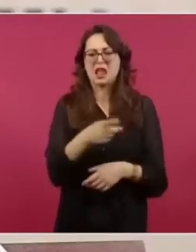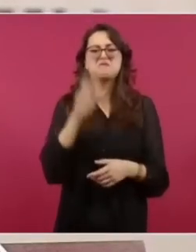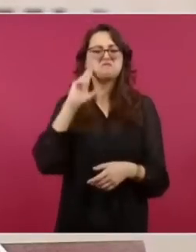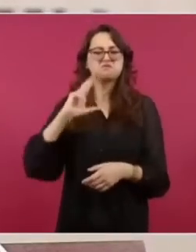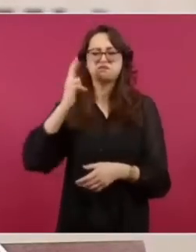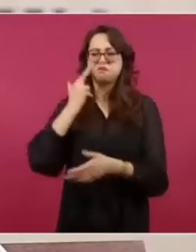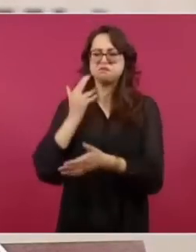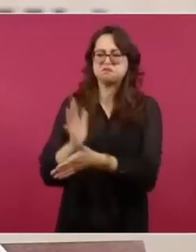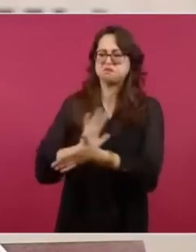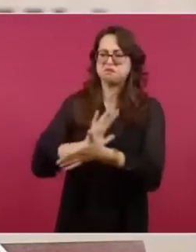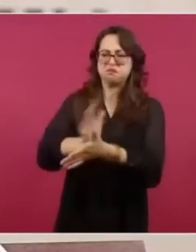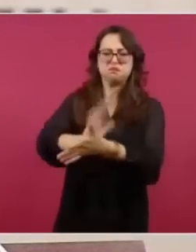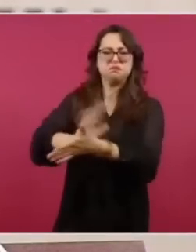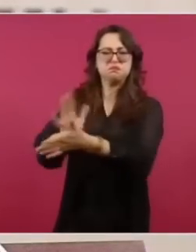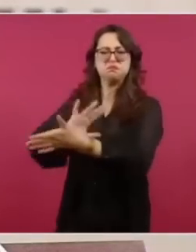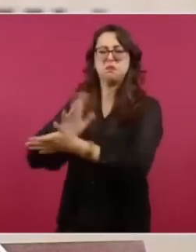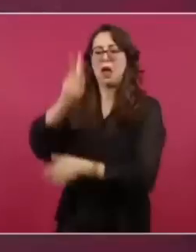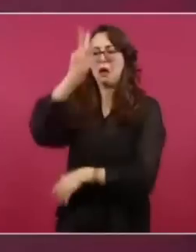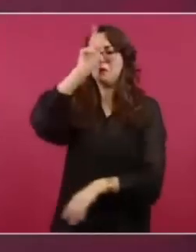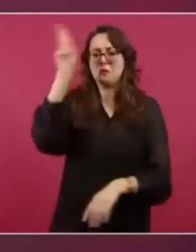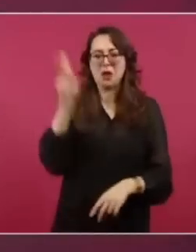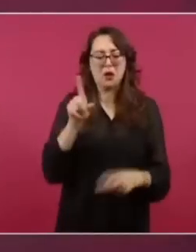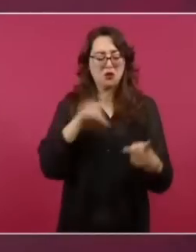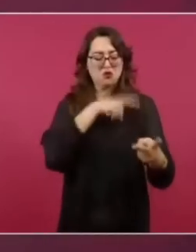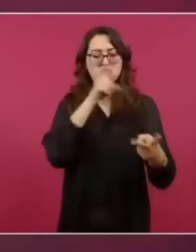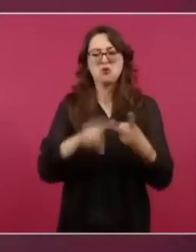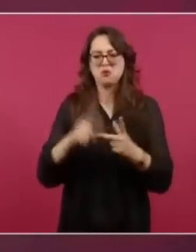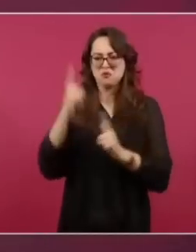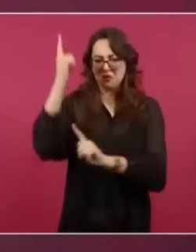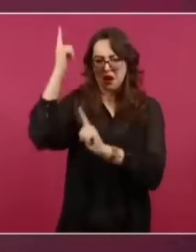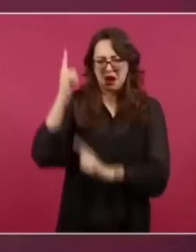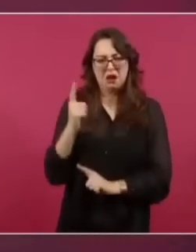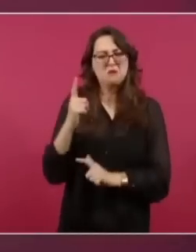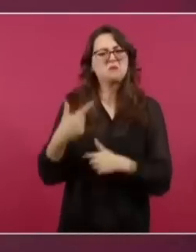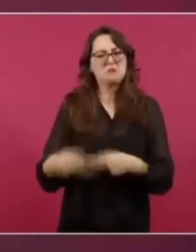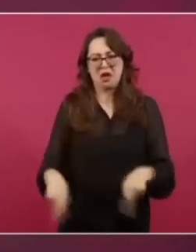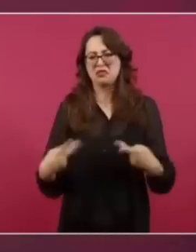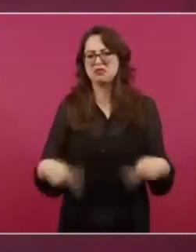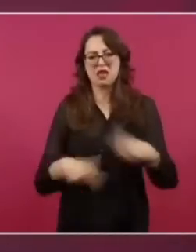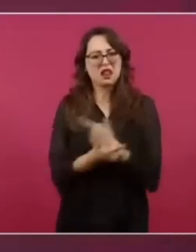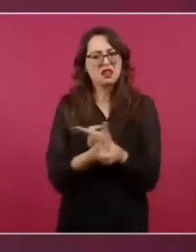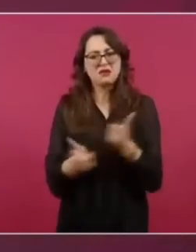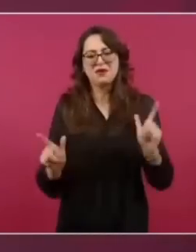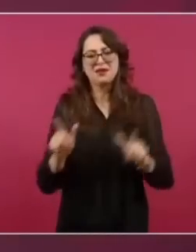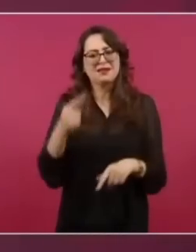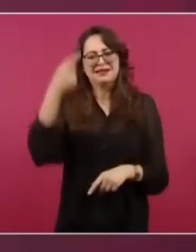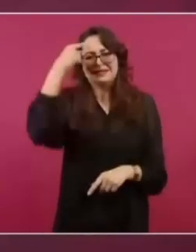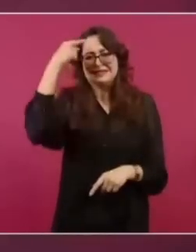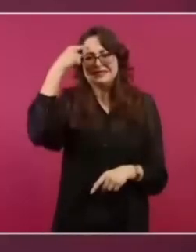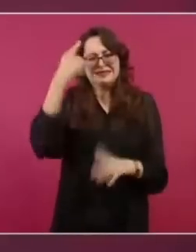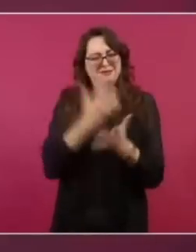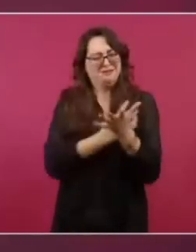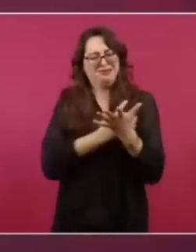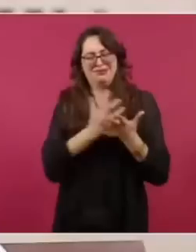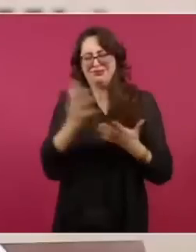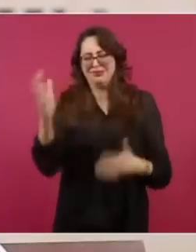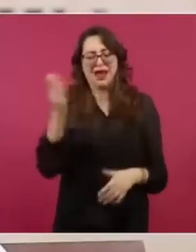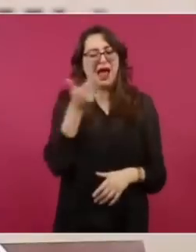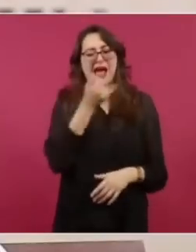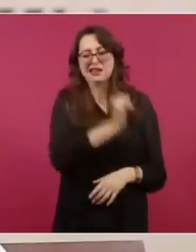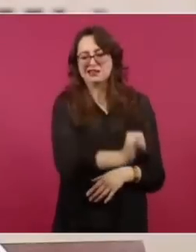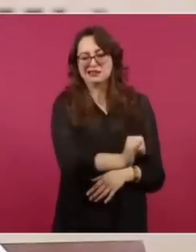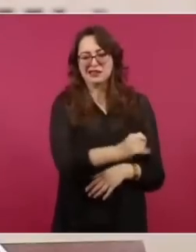y otras posiciones de esa naturaleza bien en la misma en esta misma tendencia